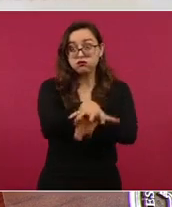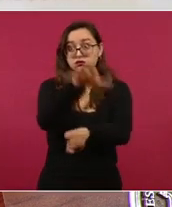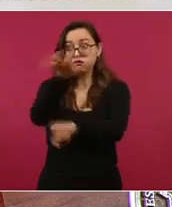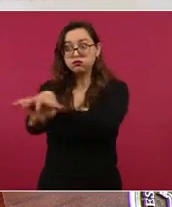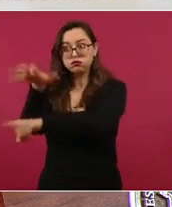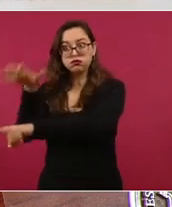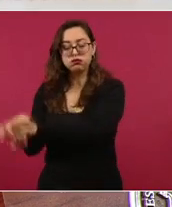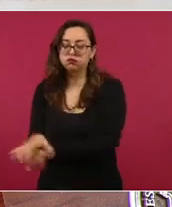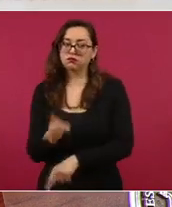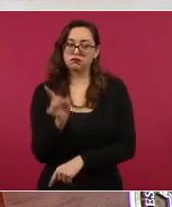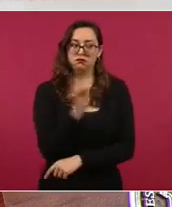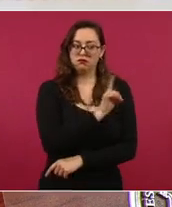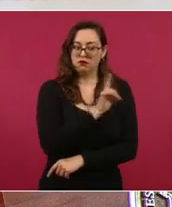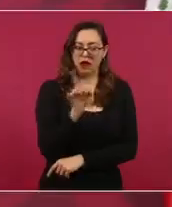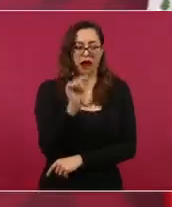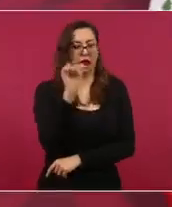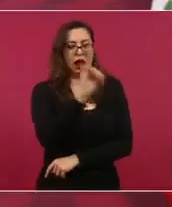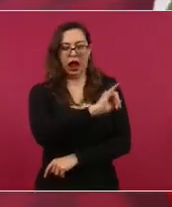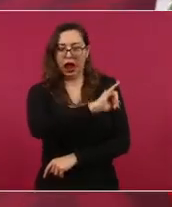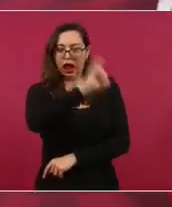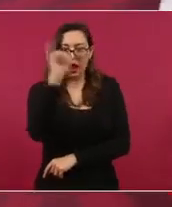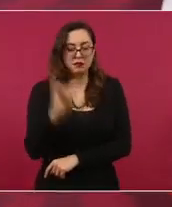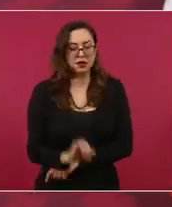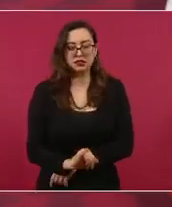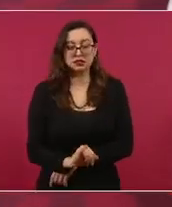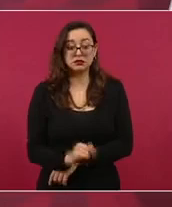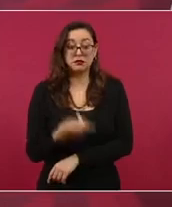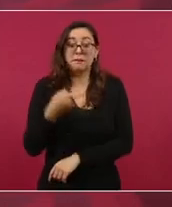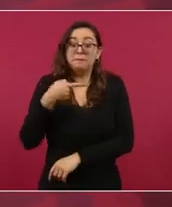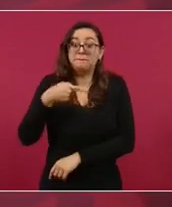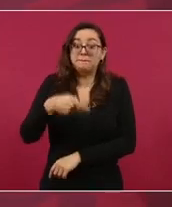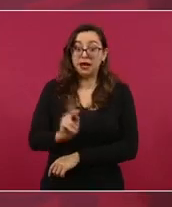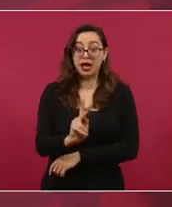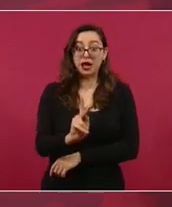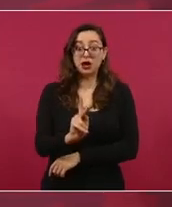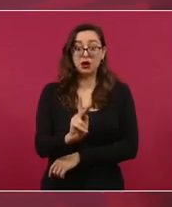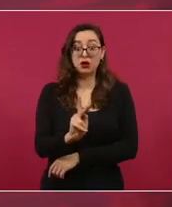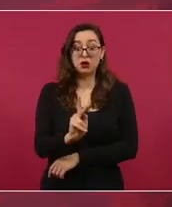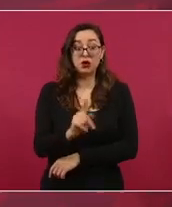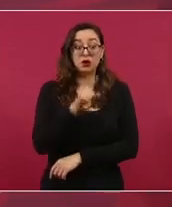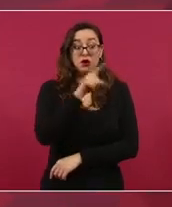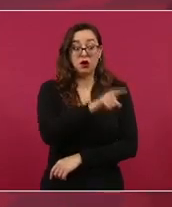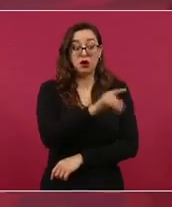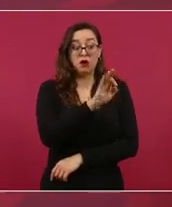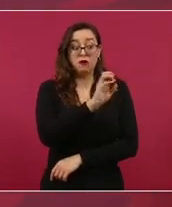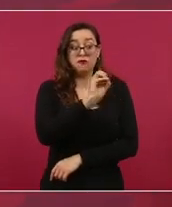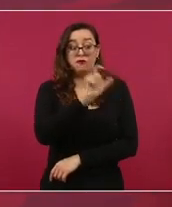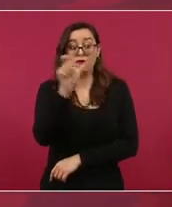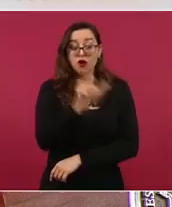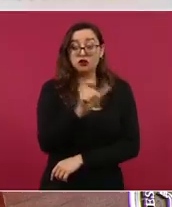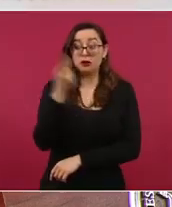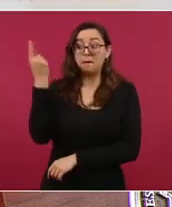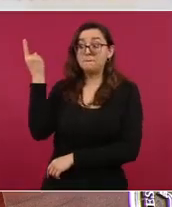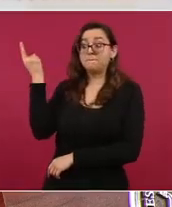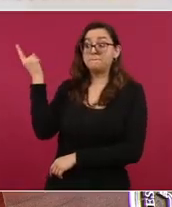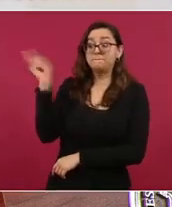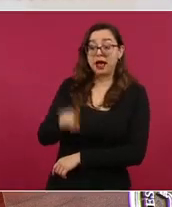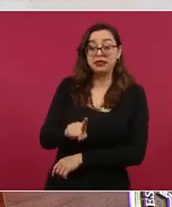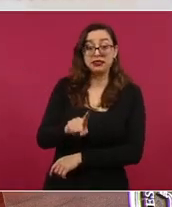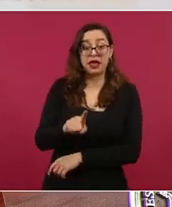Saldríamos si nos los pide por escrito. Y ya